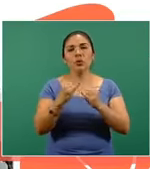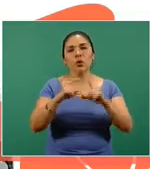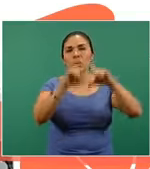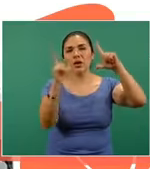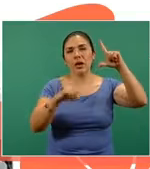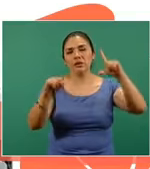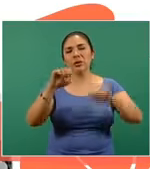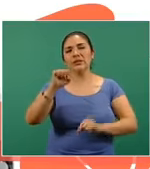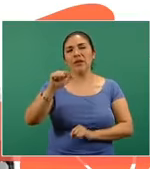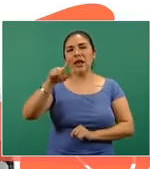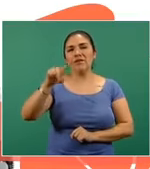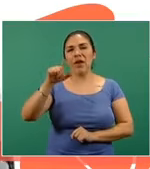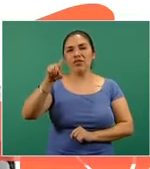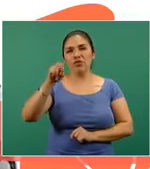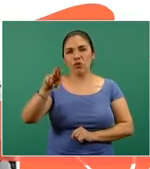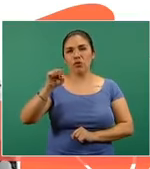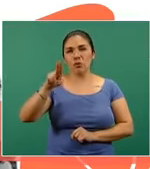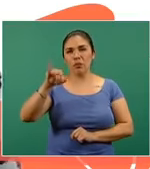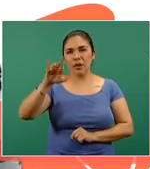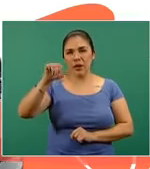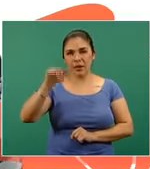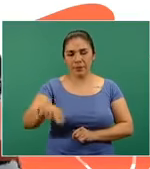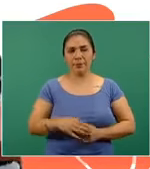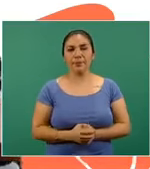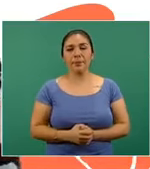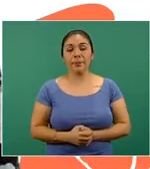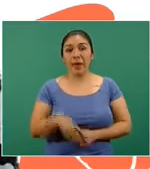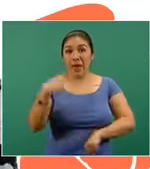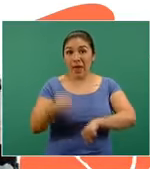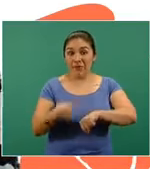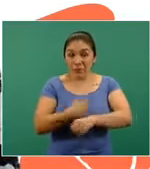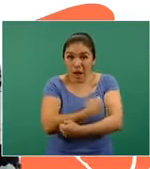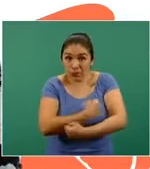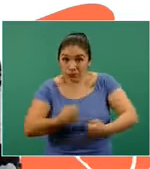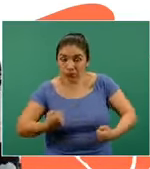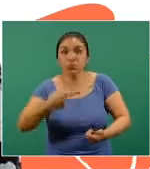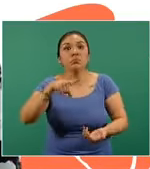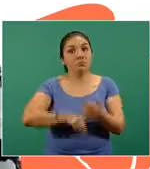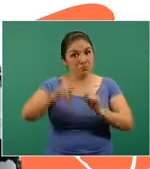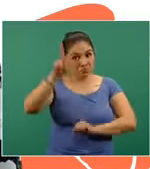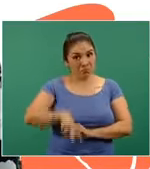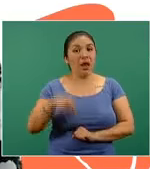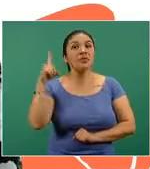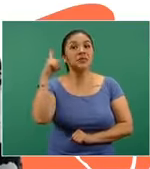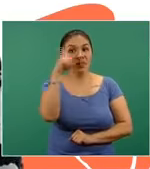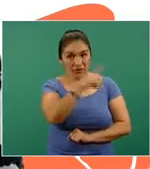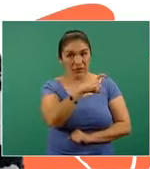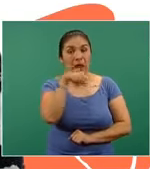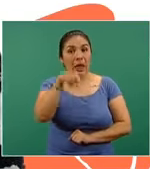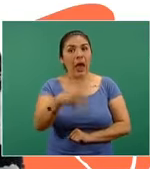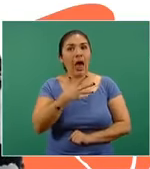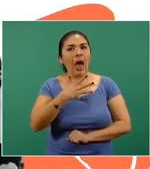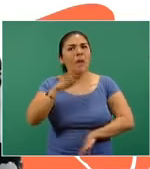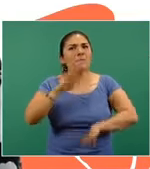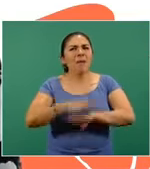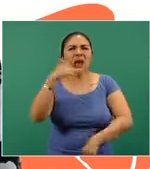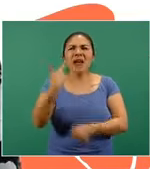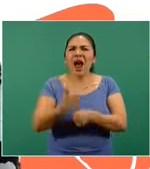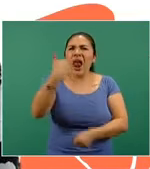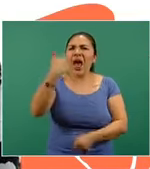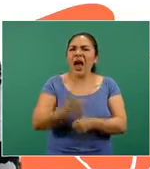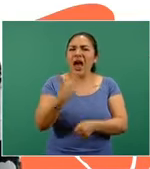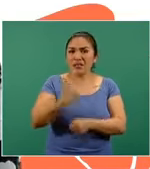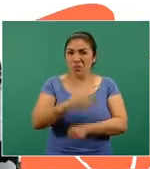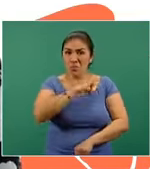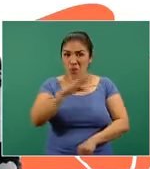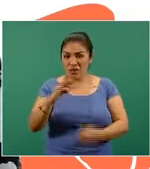Nutrición Salvador Subirán. La obesidad es una enfermedad compleja donde hay un exceso de adiposidad que afecta a la